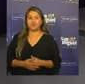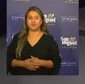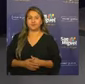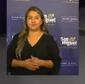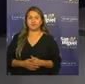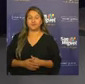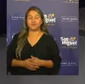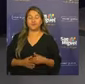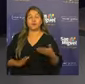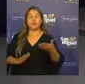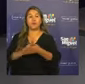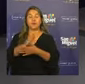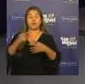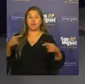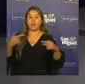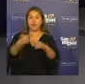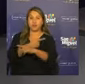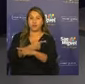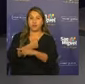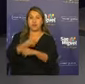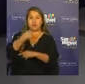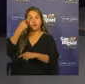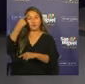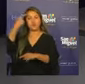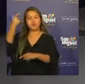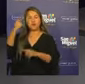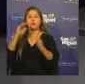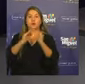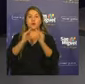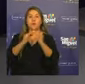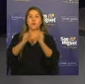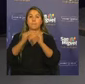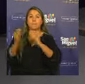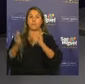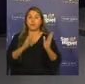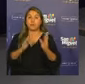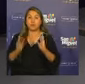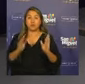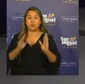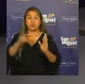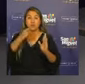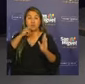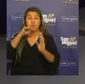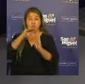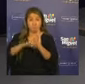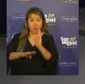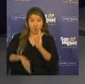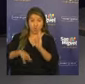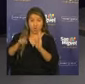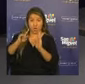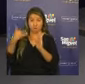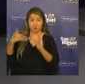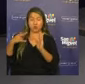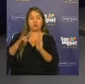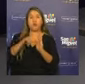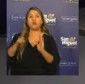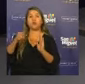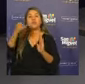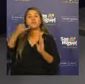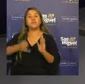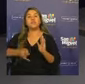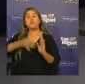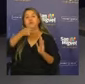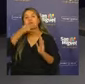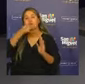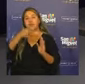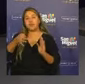Partí al revés, pero porque creo que las vecinas y los vecinos organizados no es que sean menos importantes, pero que siempre los nombran después